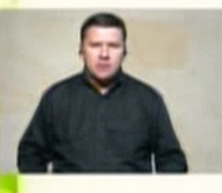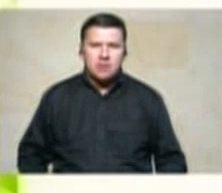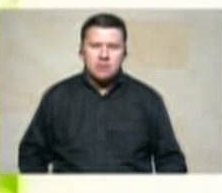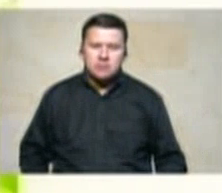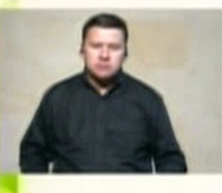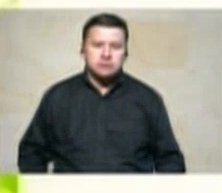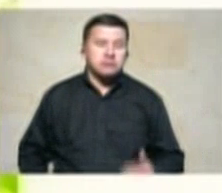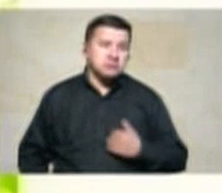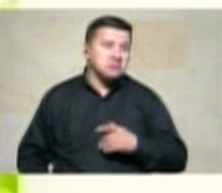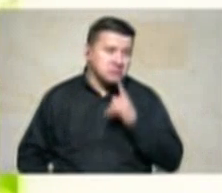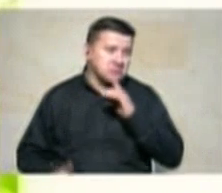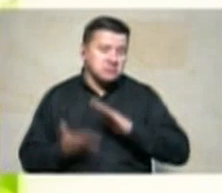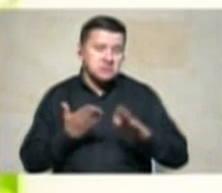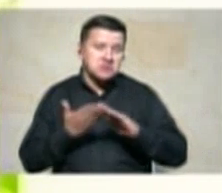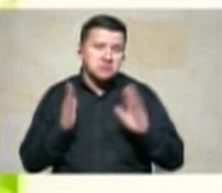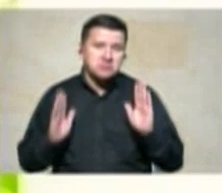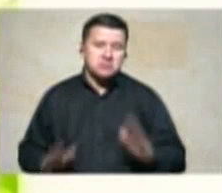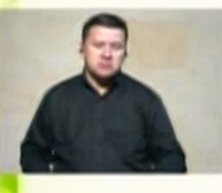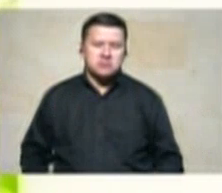Yo perdono.